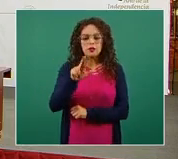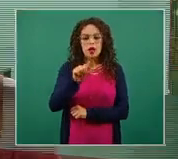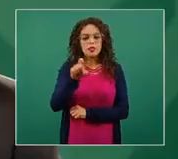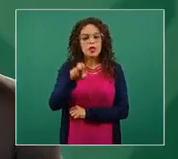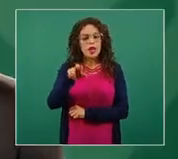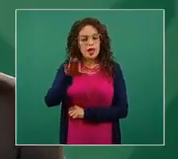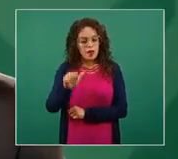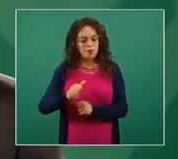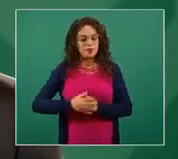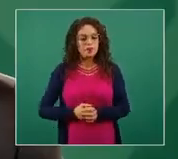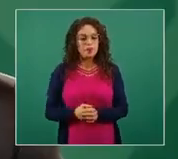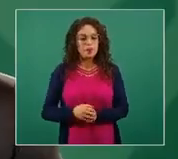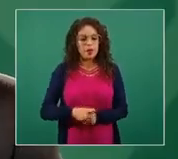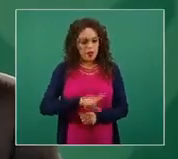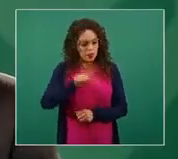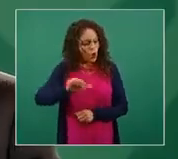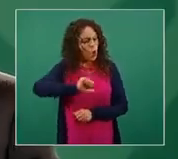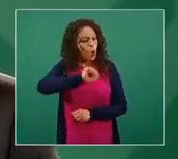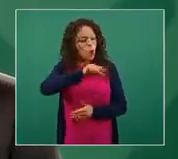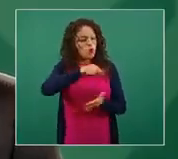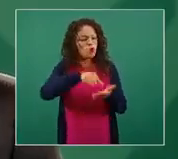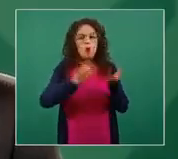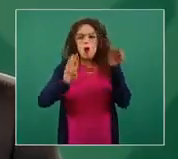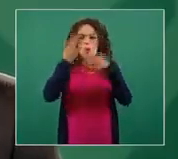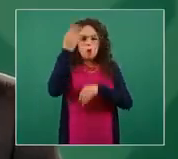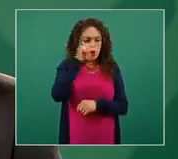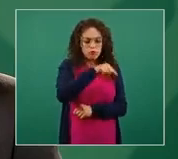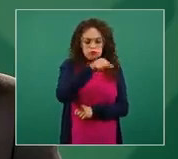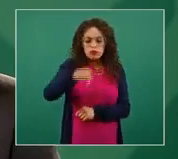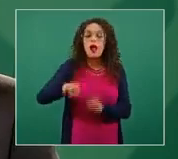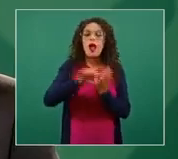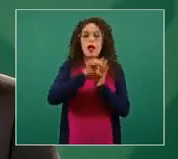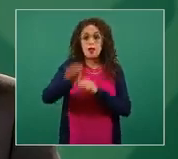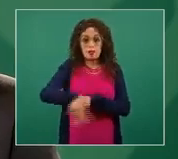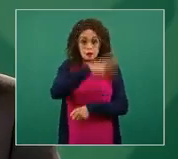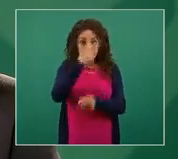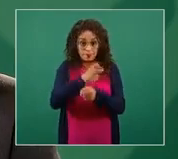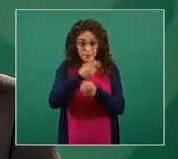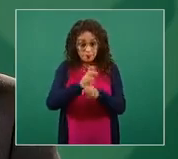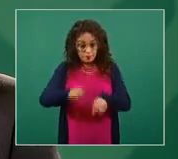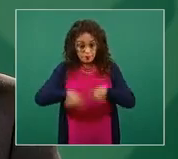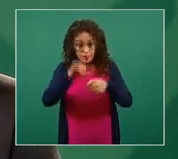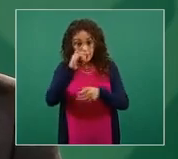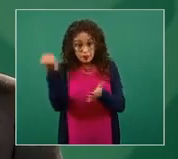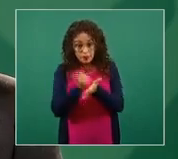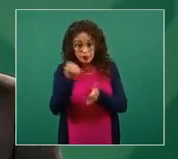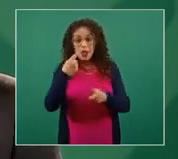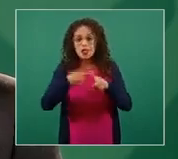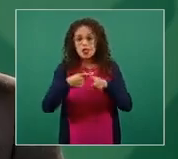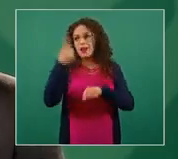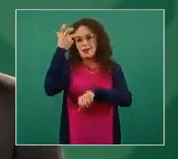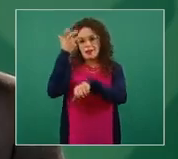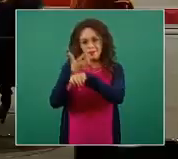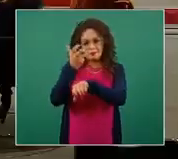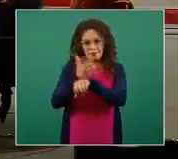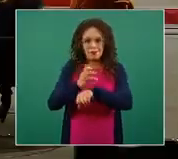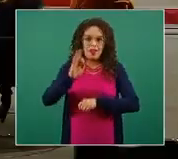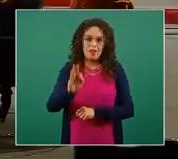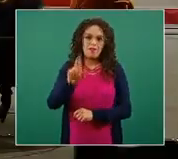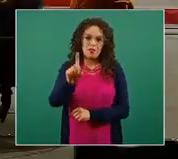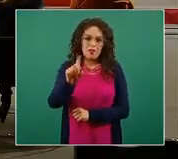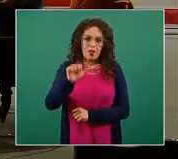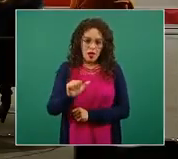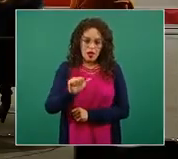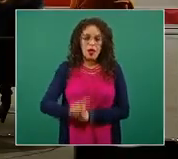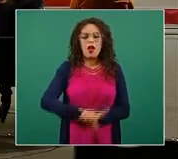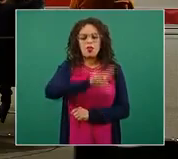Y después otros lugares del mundo, por ejemplo, Estados Unidos fue el siguiente que le otorgó autorización de uso de emergencia por la FDA. Hubo después